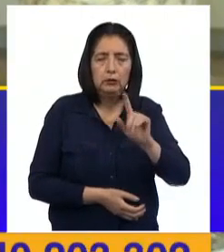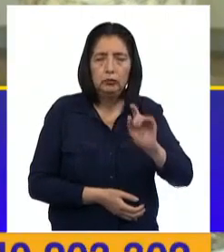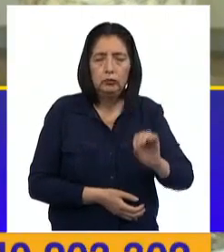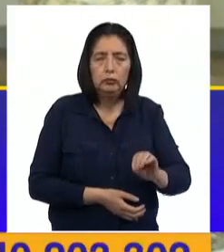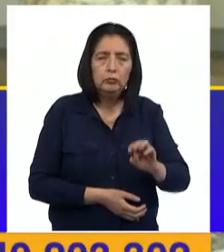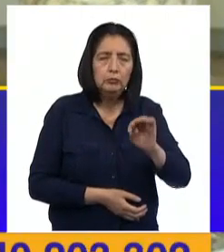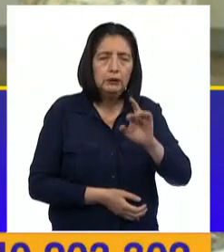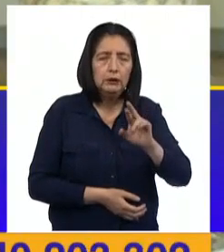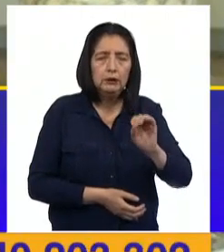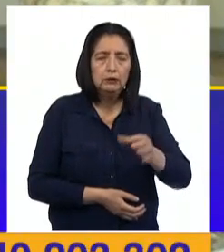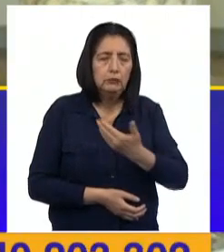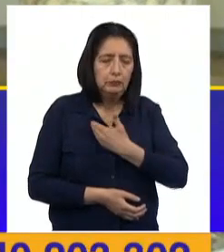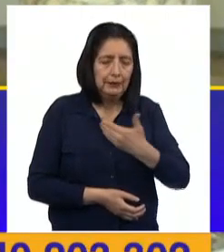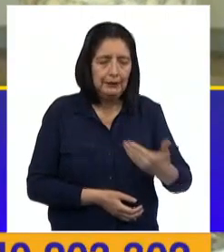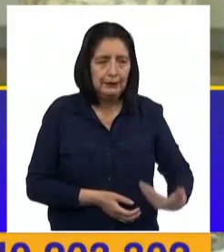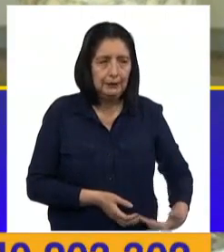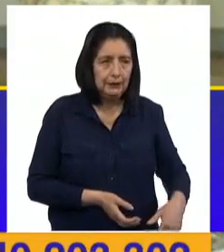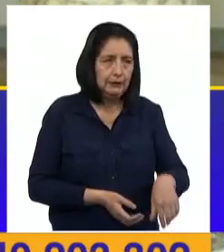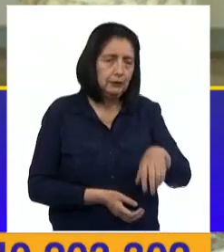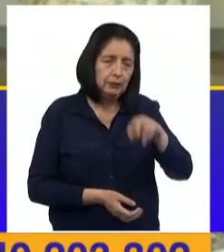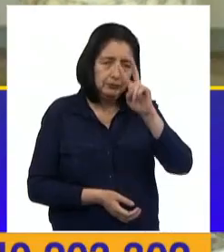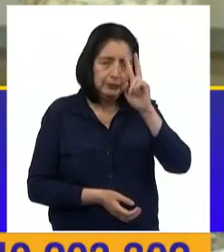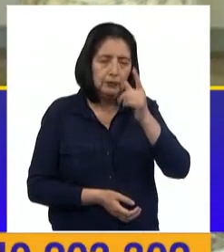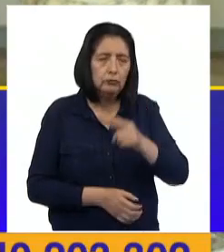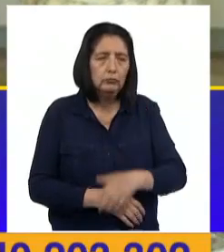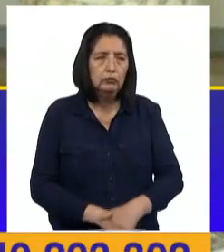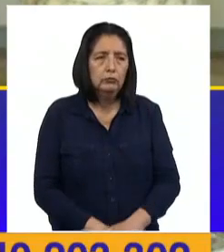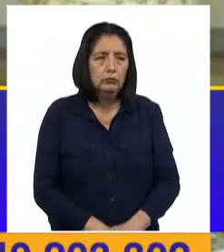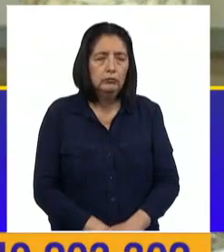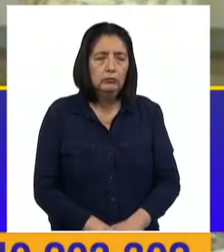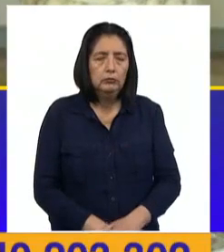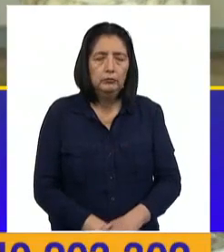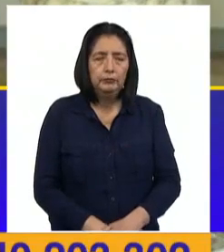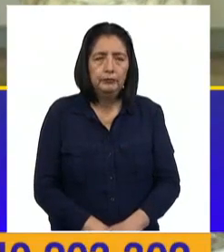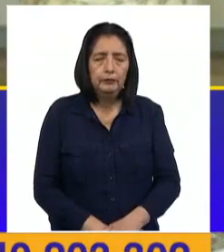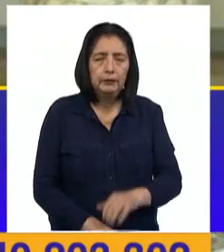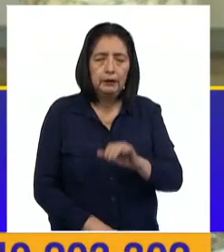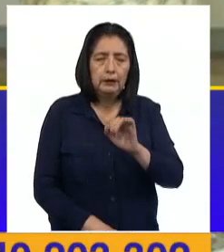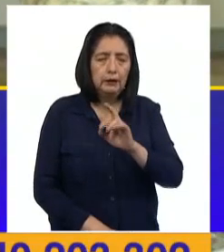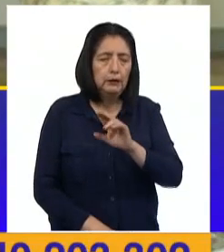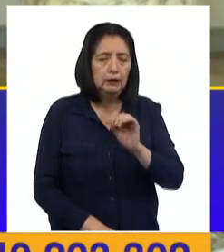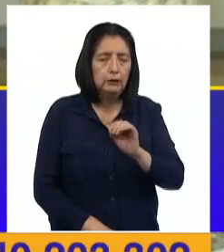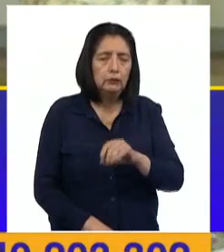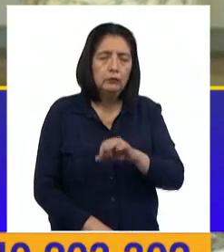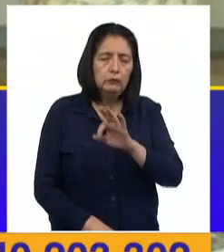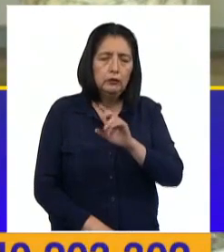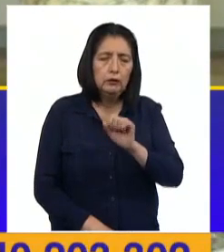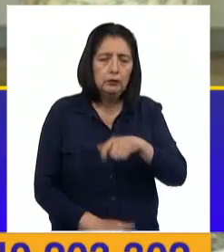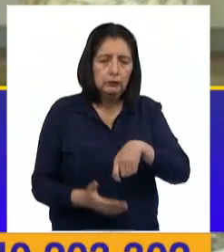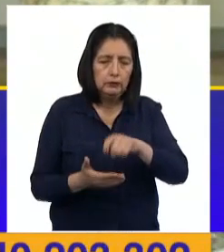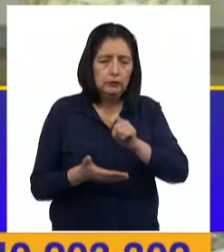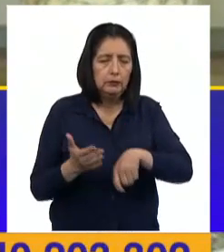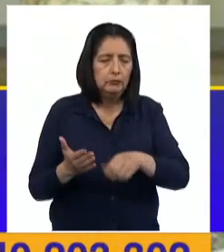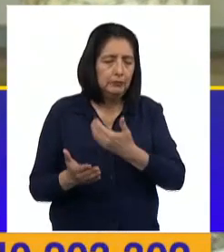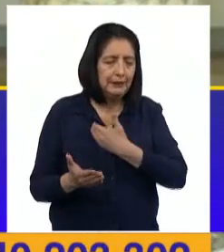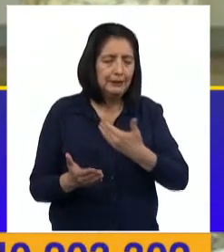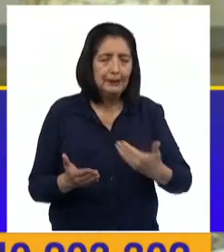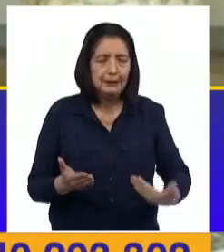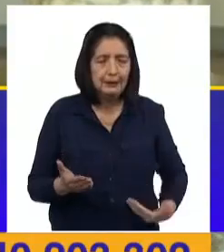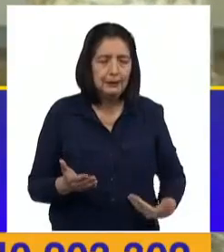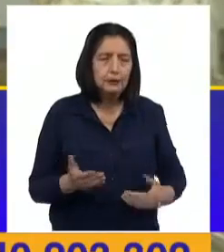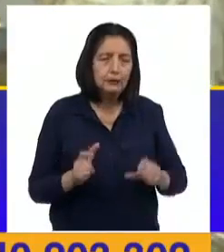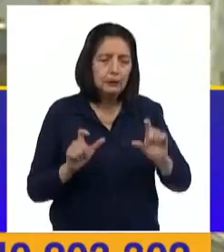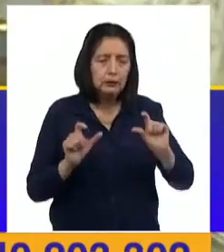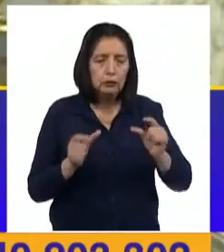Lama, presidente de la República. Antero Flores Araos Esparza, presidente